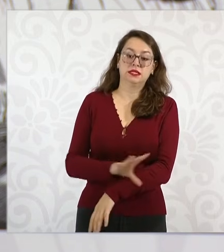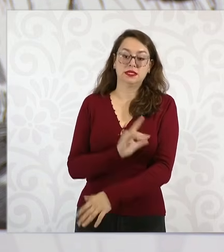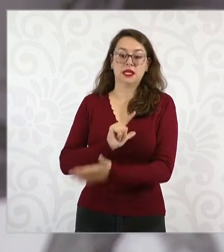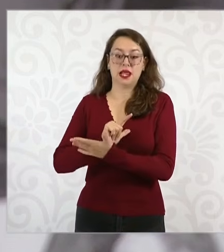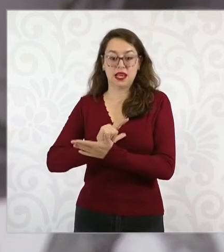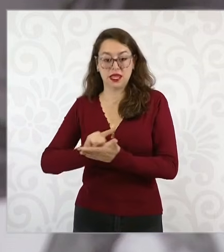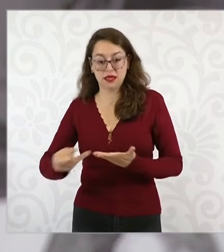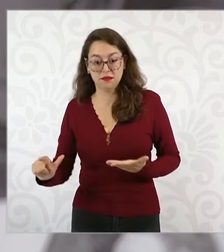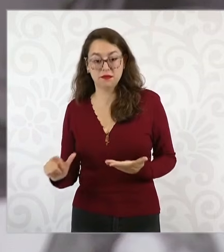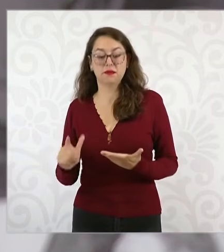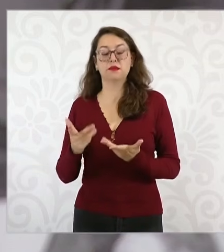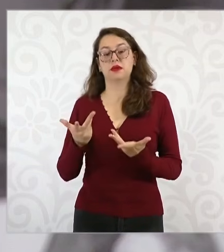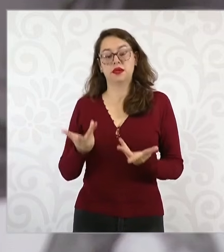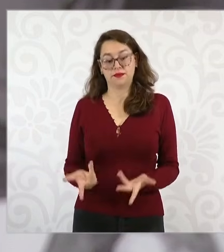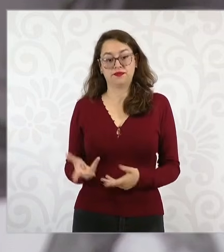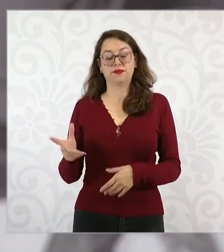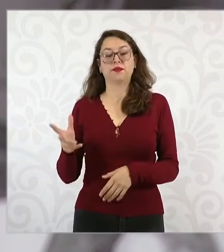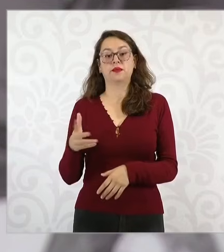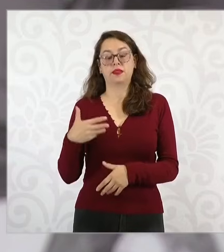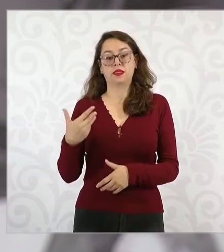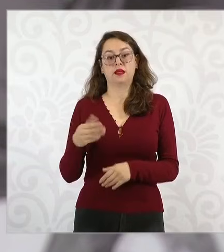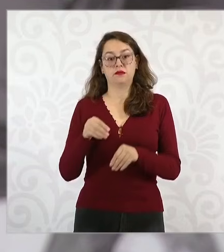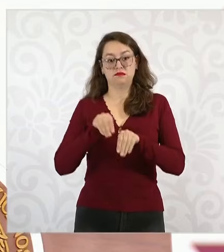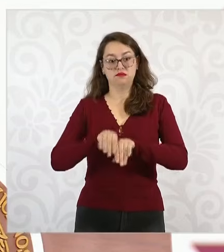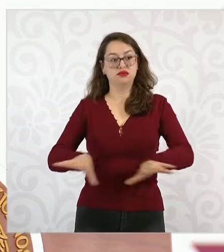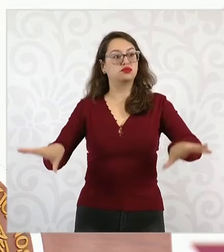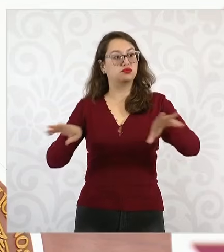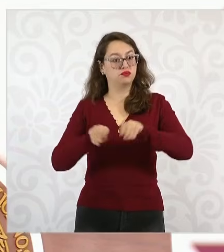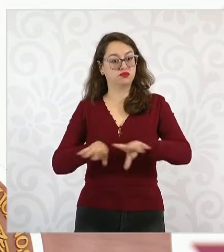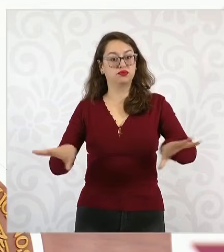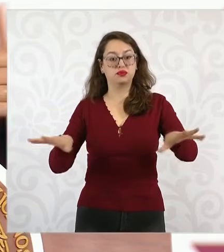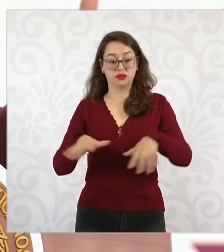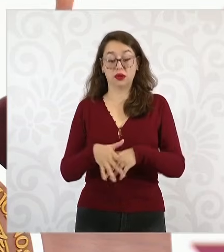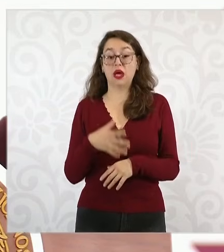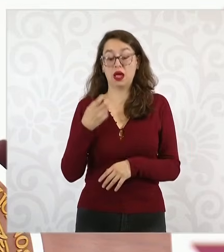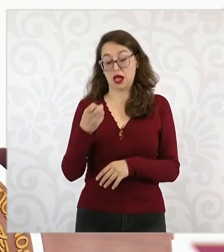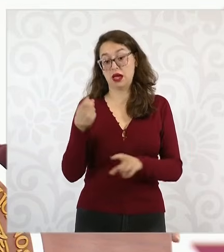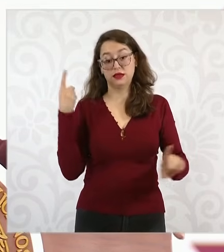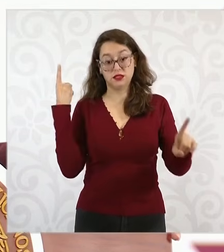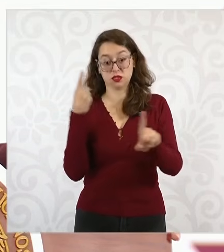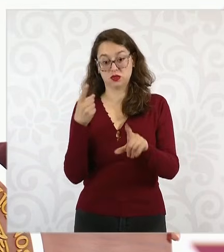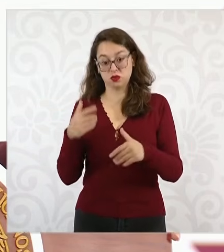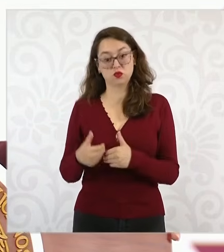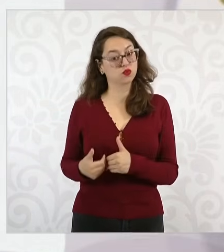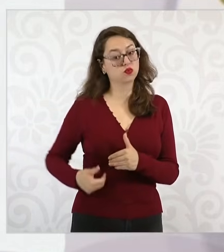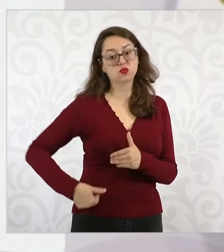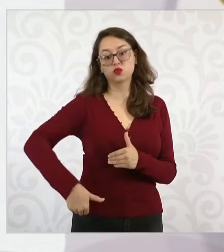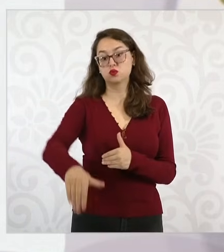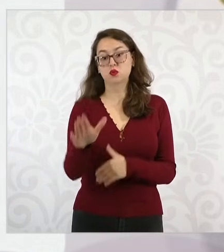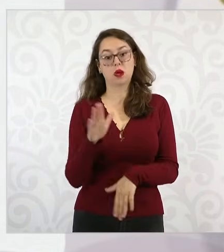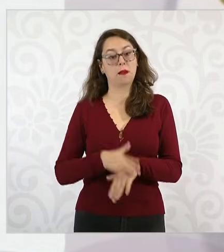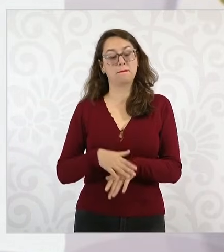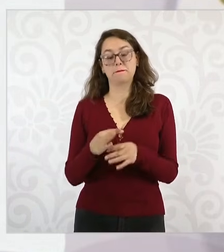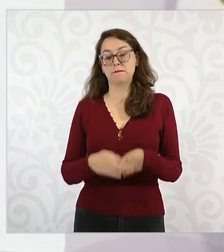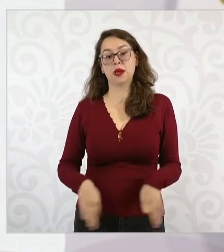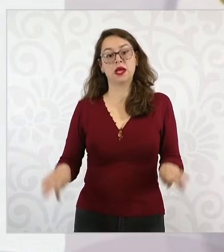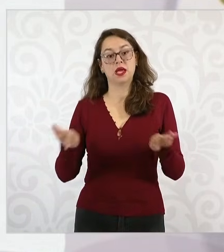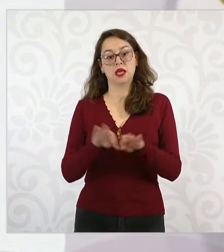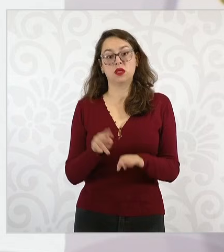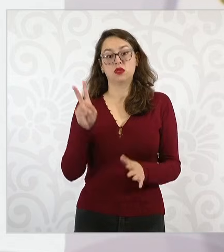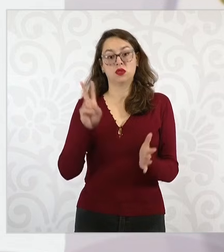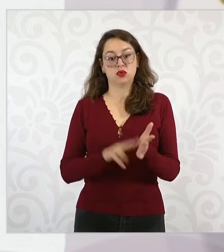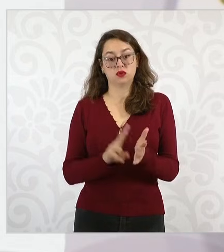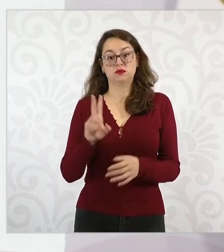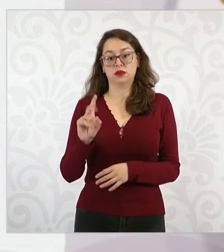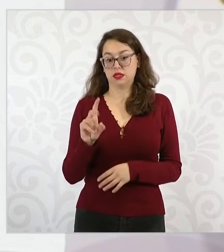renovables de energía en la electricidad que consumimos. Y ese es el objetivo más importante de aquí